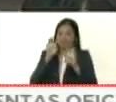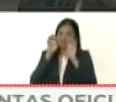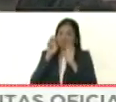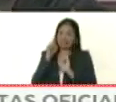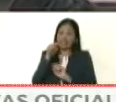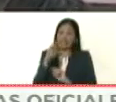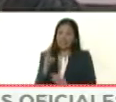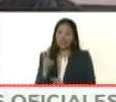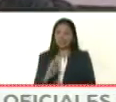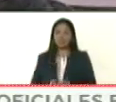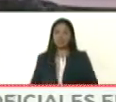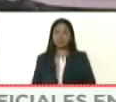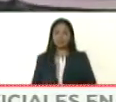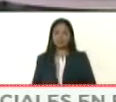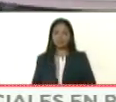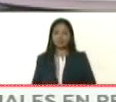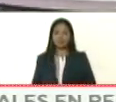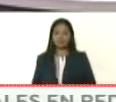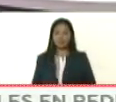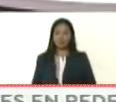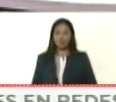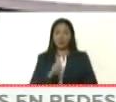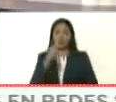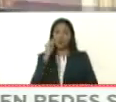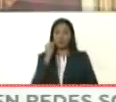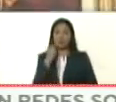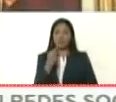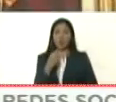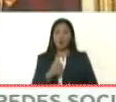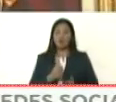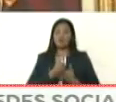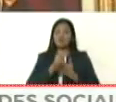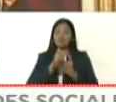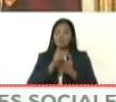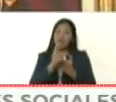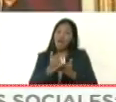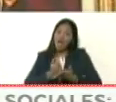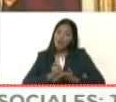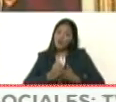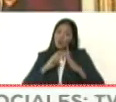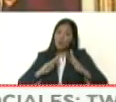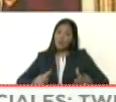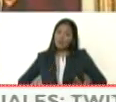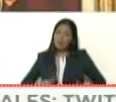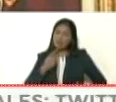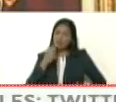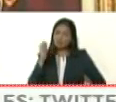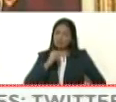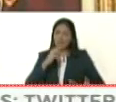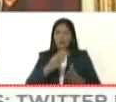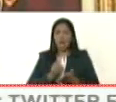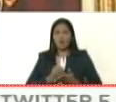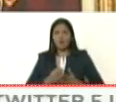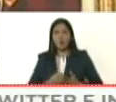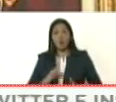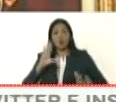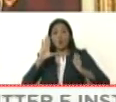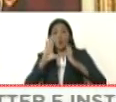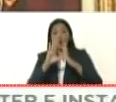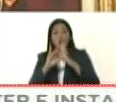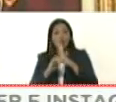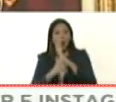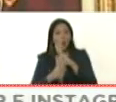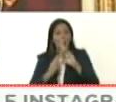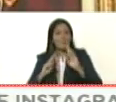Tomen nota. Cuando hablaron de ayuda humanitaria, ayuda humanitaria, será robo humanitario.